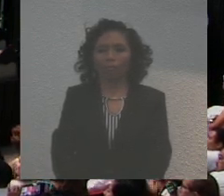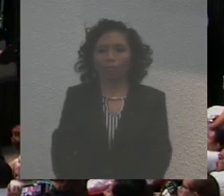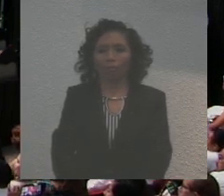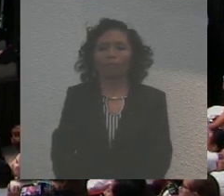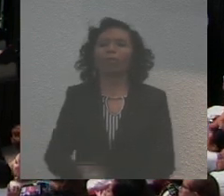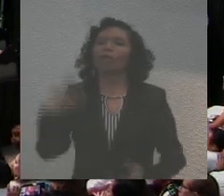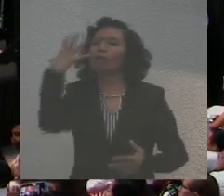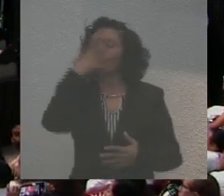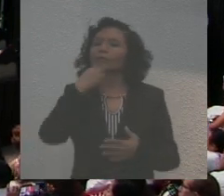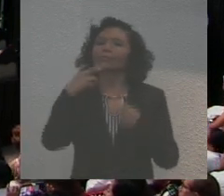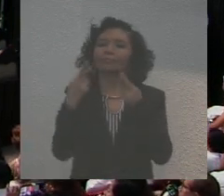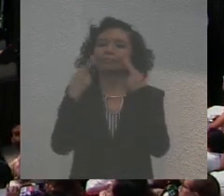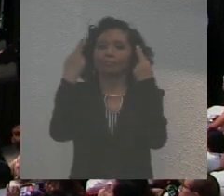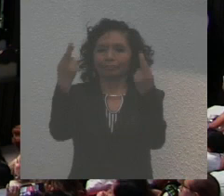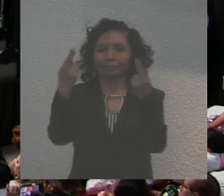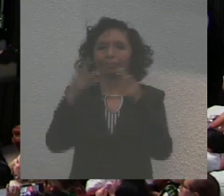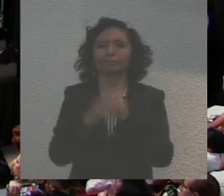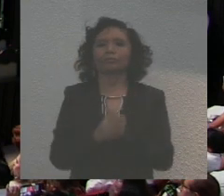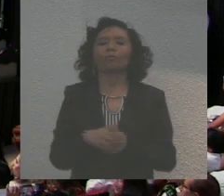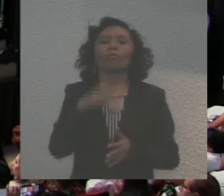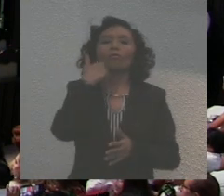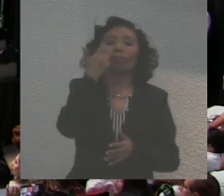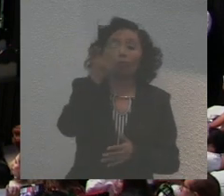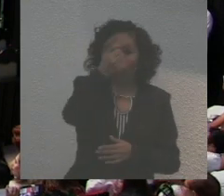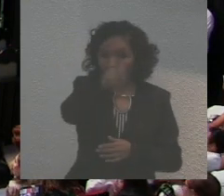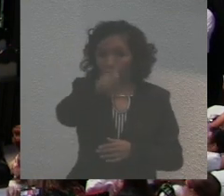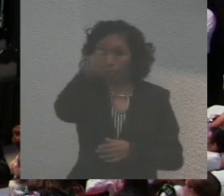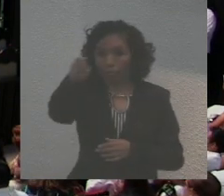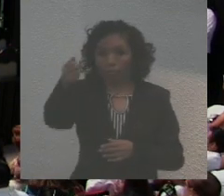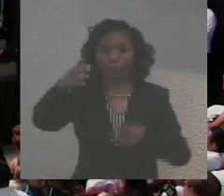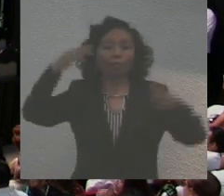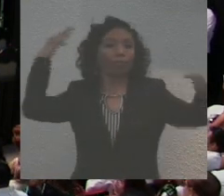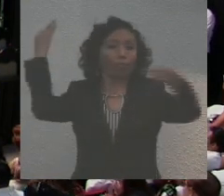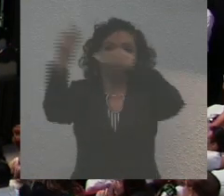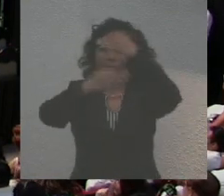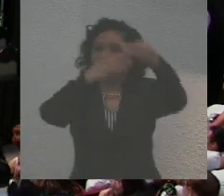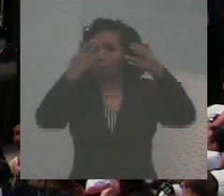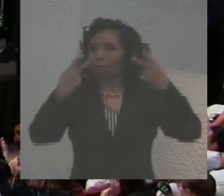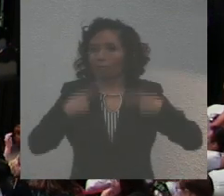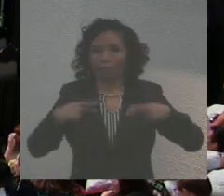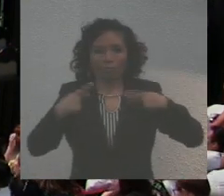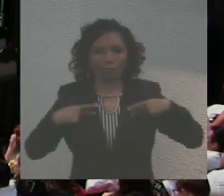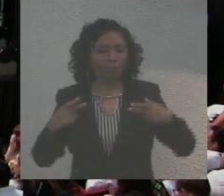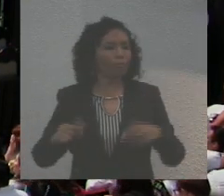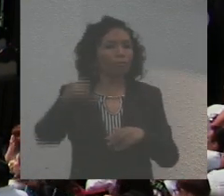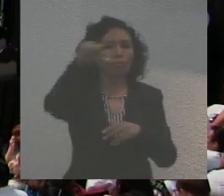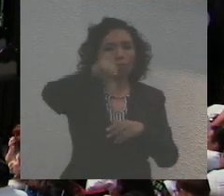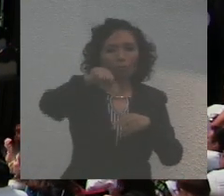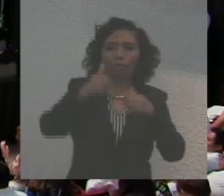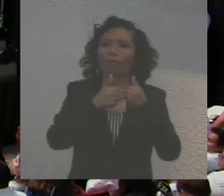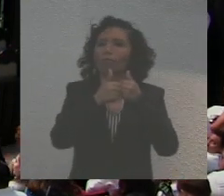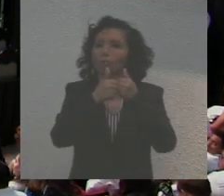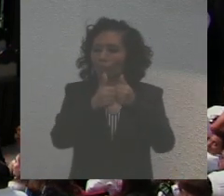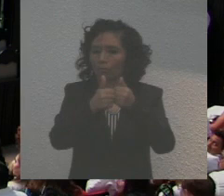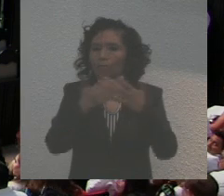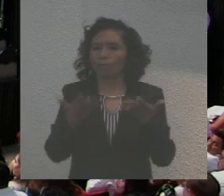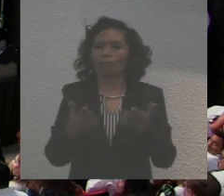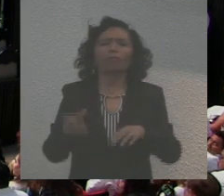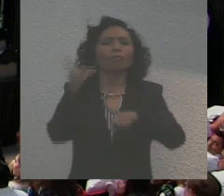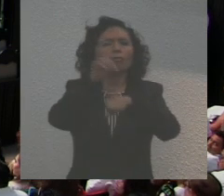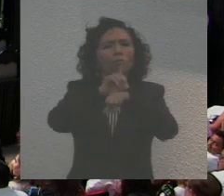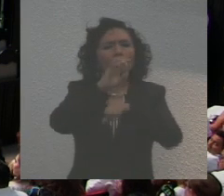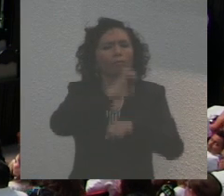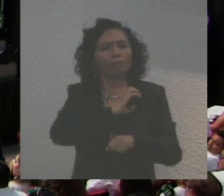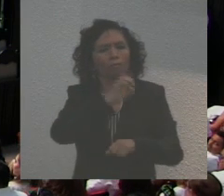Qué bonito regalo. Quiero saludar a todas y todos quienes nos acompañan en este día tan especial